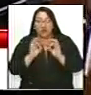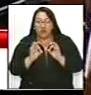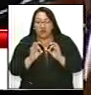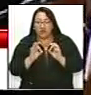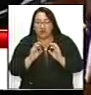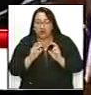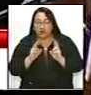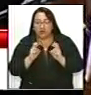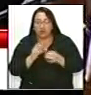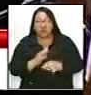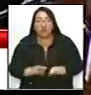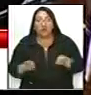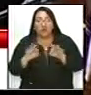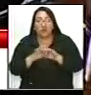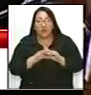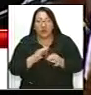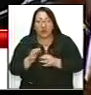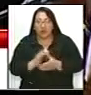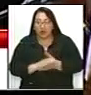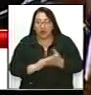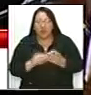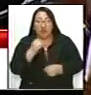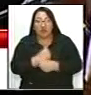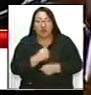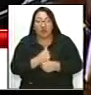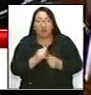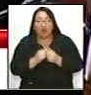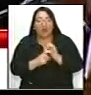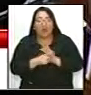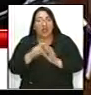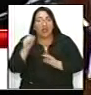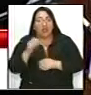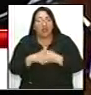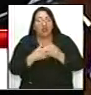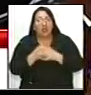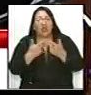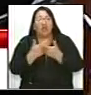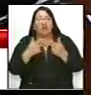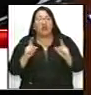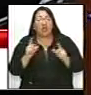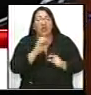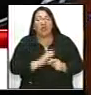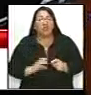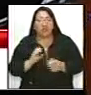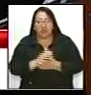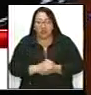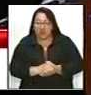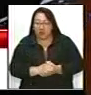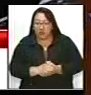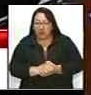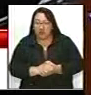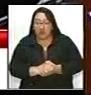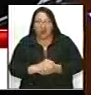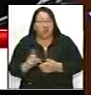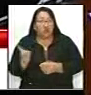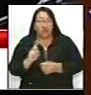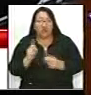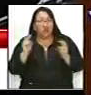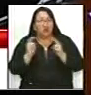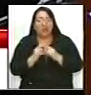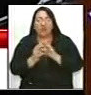es importante resaltar que el ejercicio del derecho a la libertad de conciencia no se